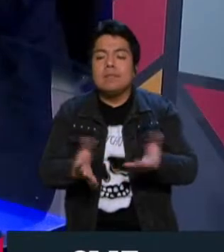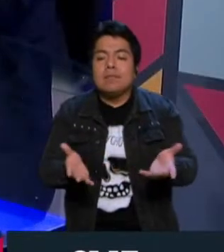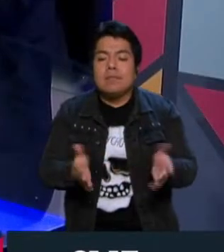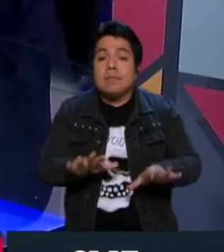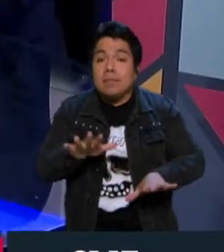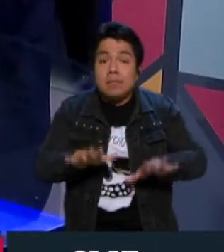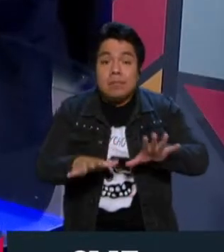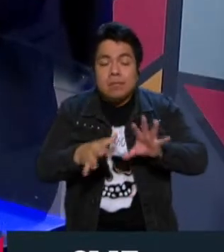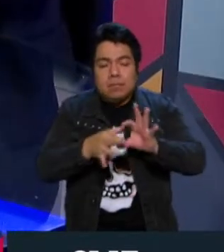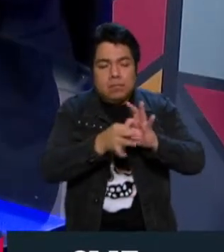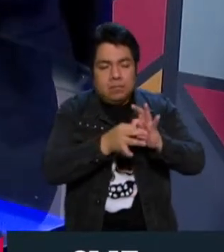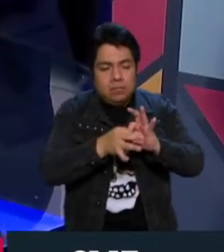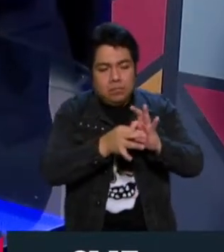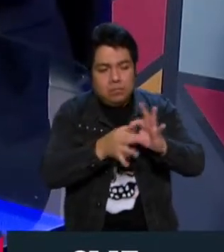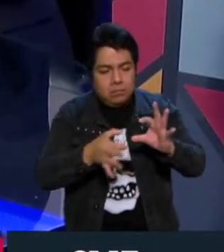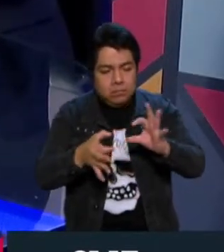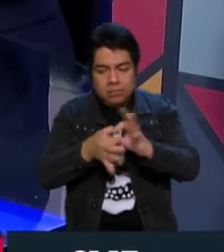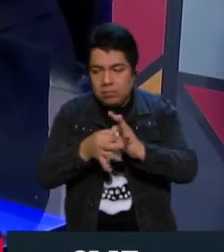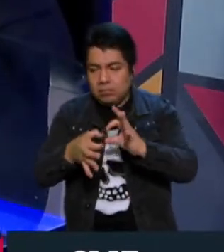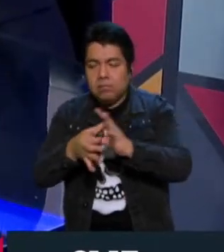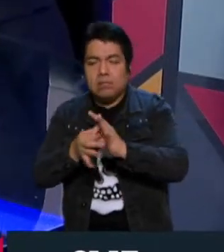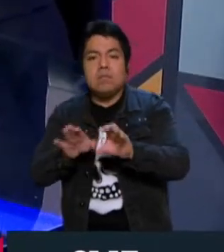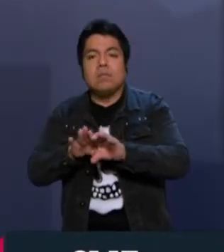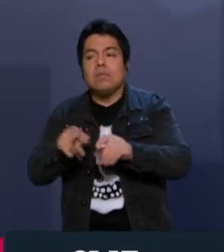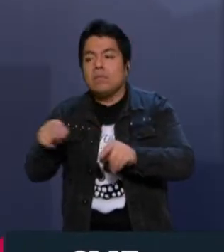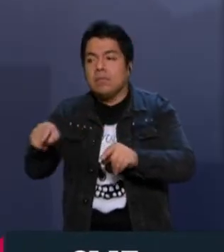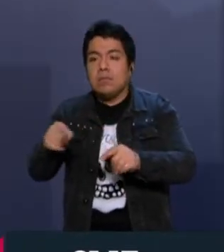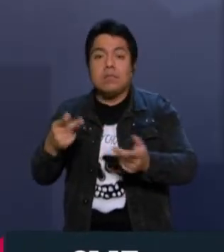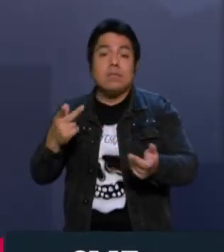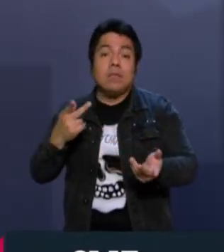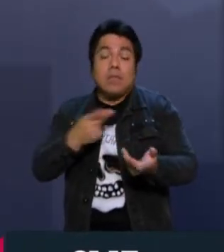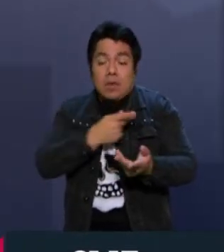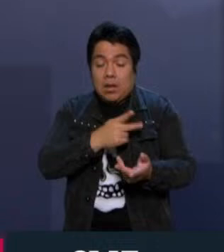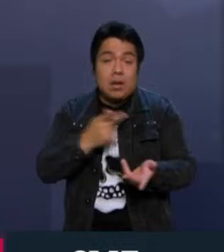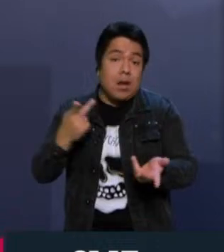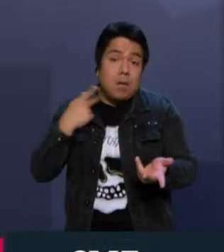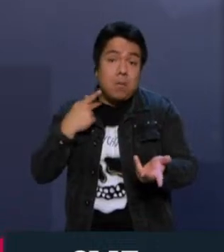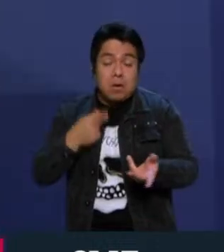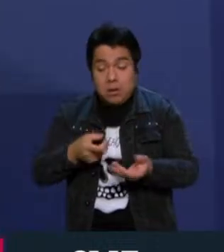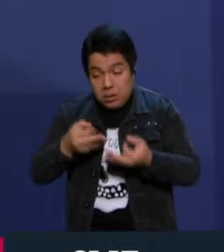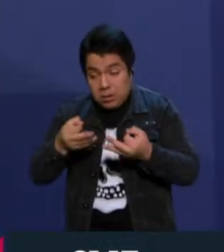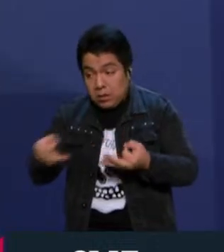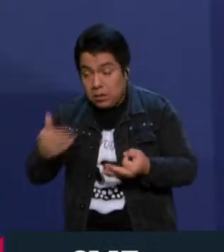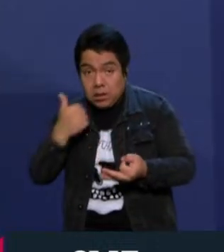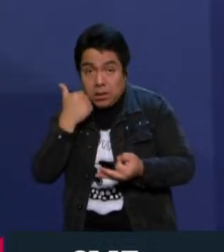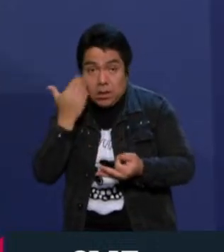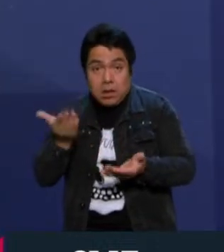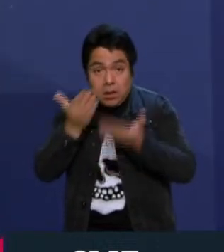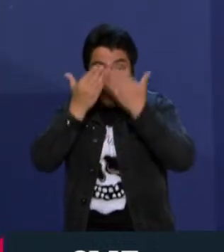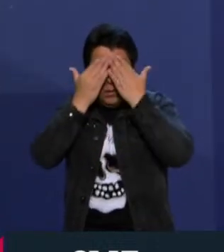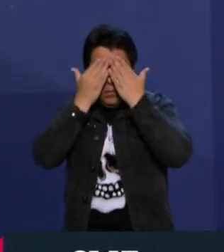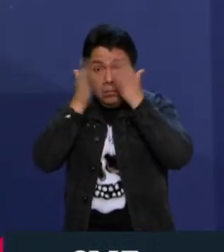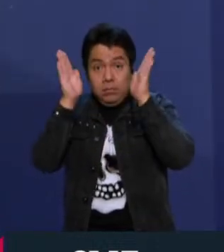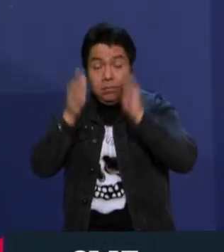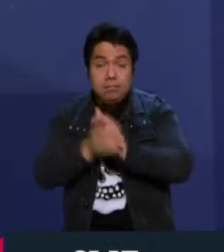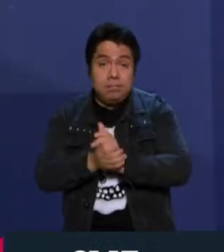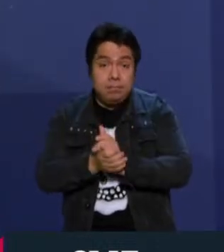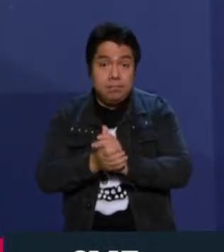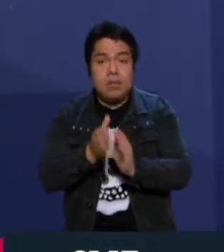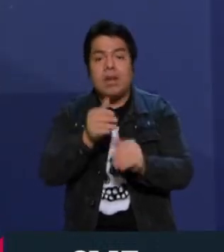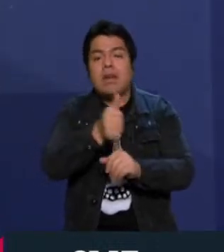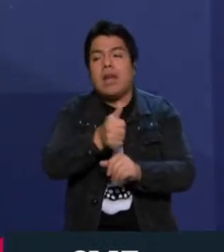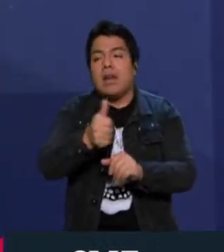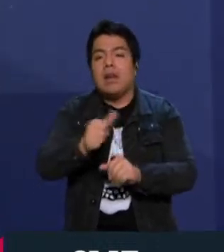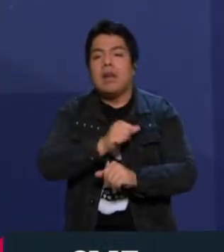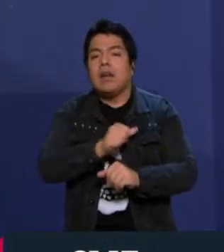se articulen o no los distintos niveles de gobierno? De la voluntad política, la verdad, de la voluntad política. Es decir, las alcaldías no